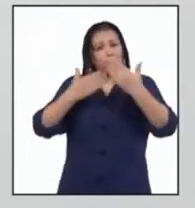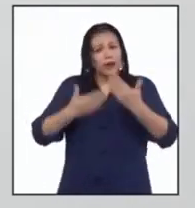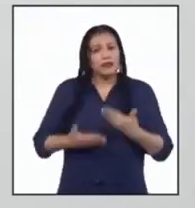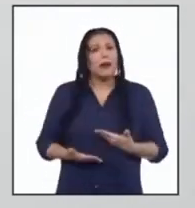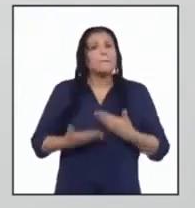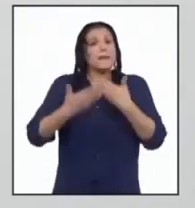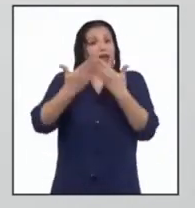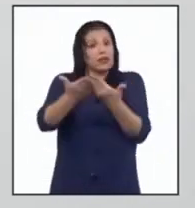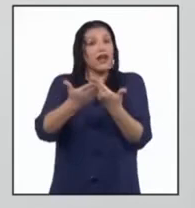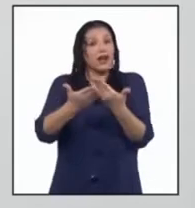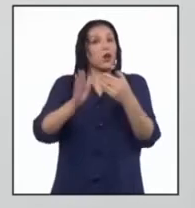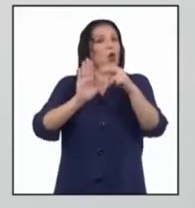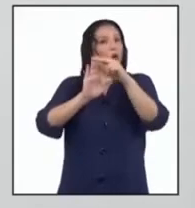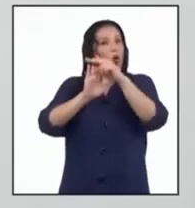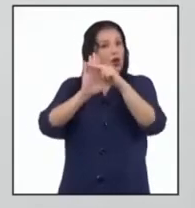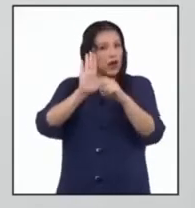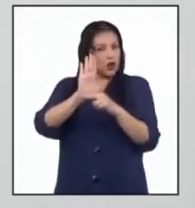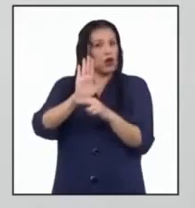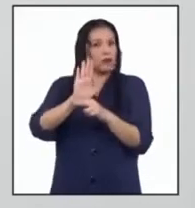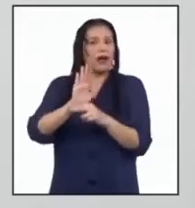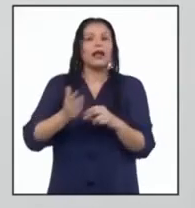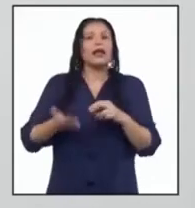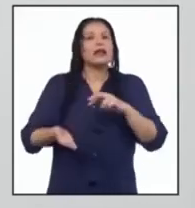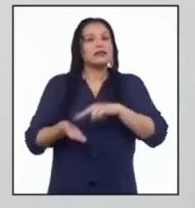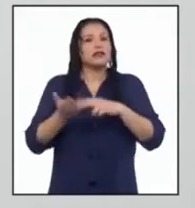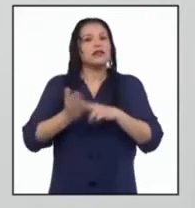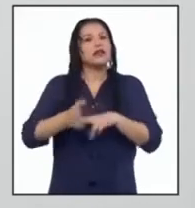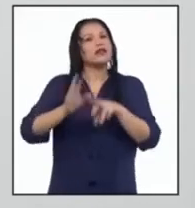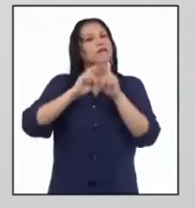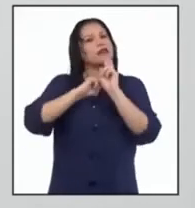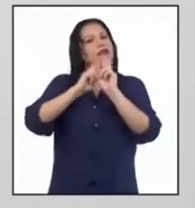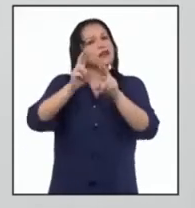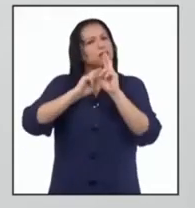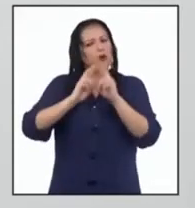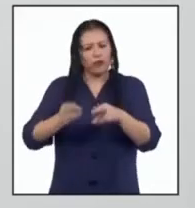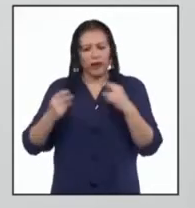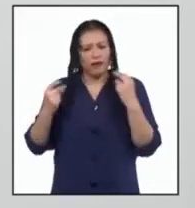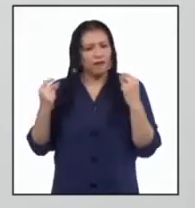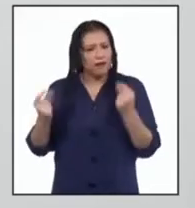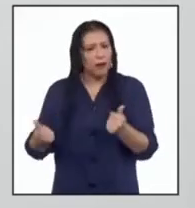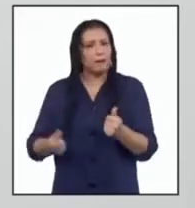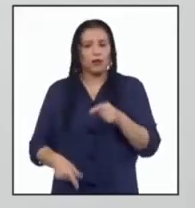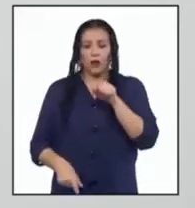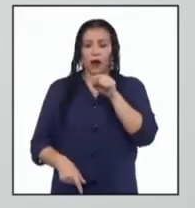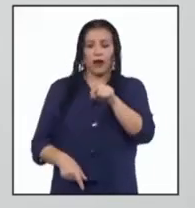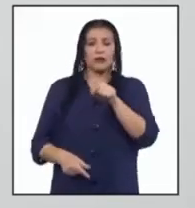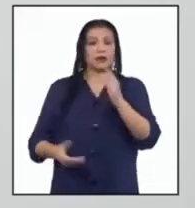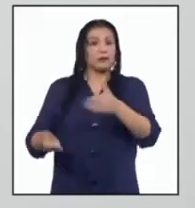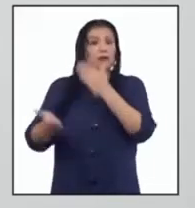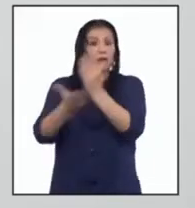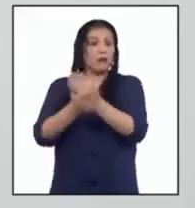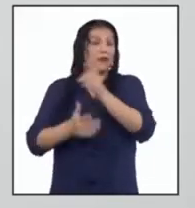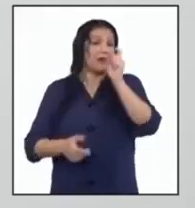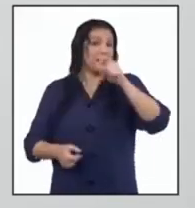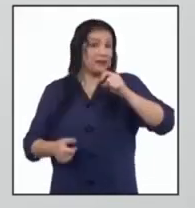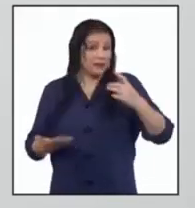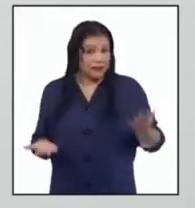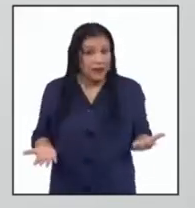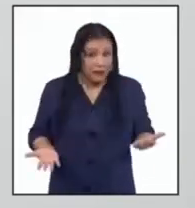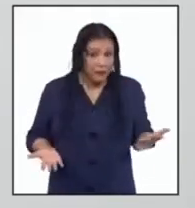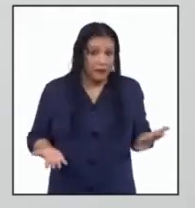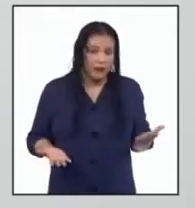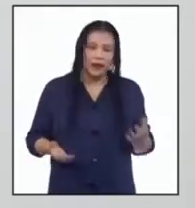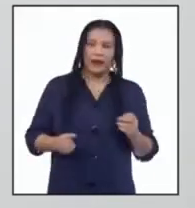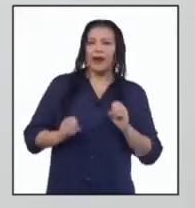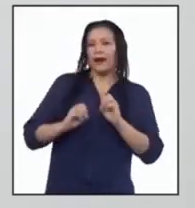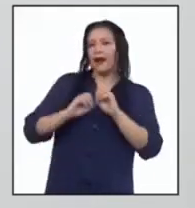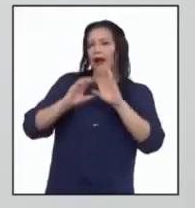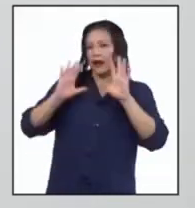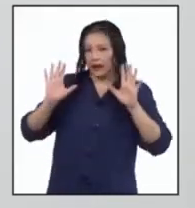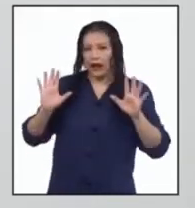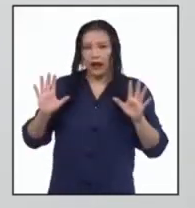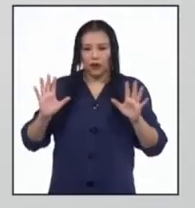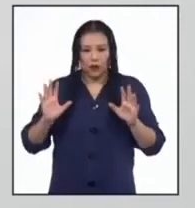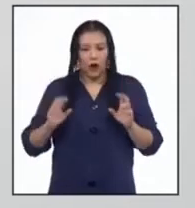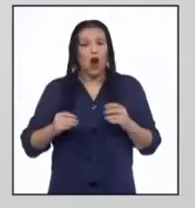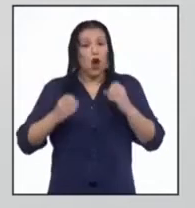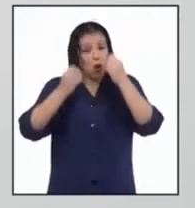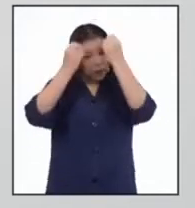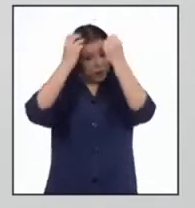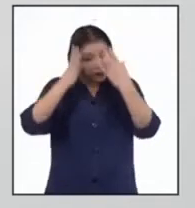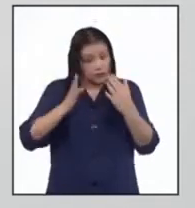una norma que implique dar respuesta inmediata a dicho problema, lógicamente siguiendo